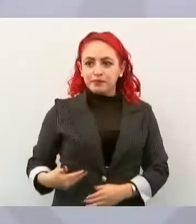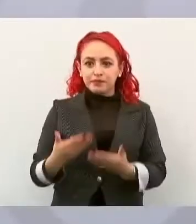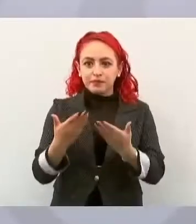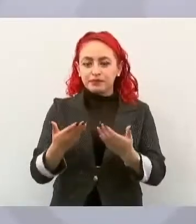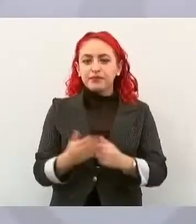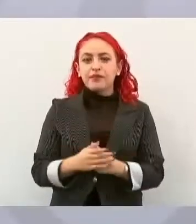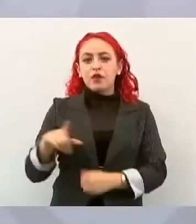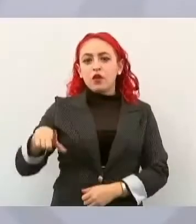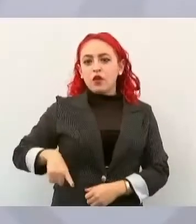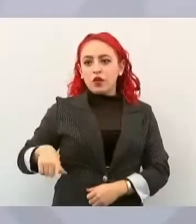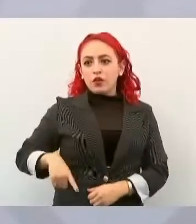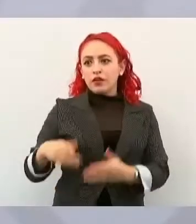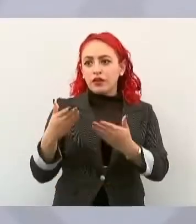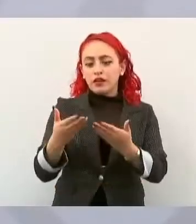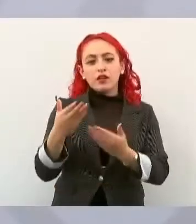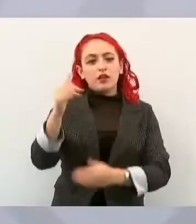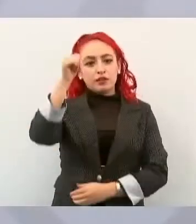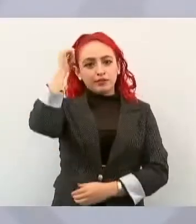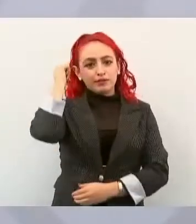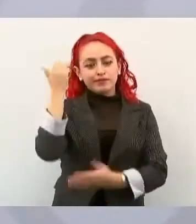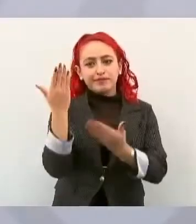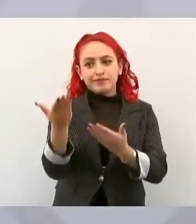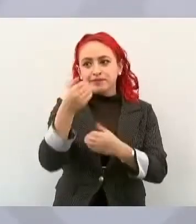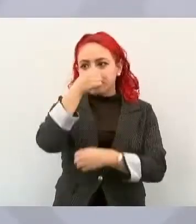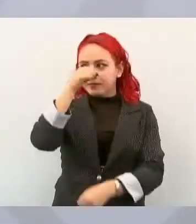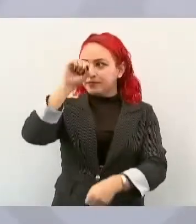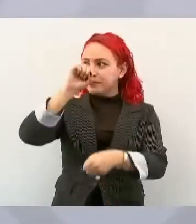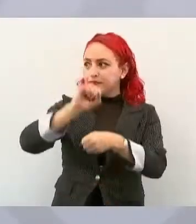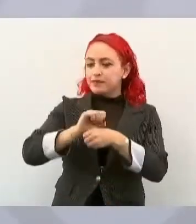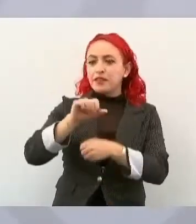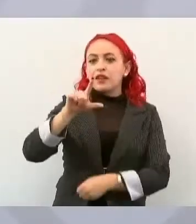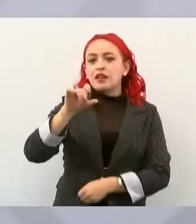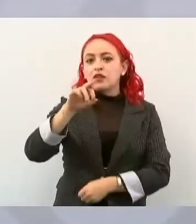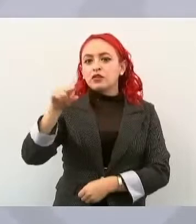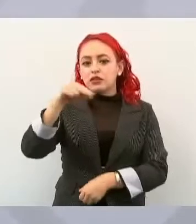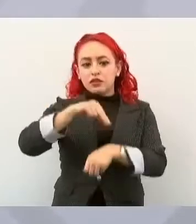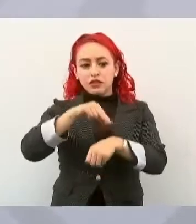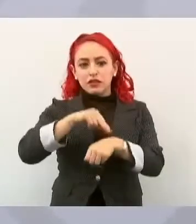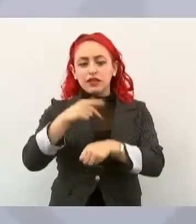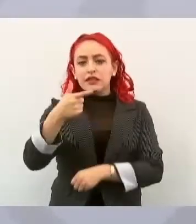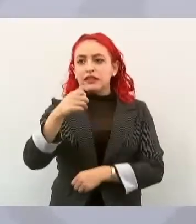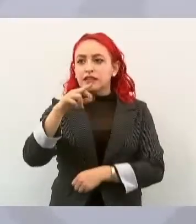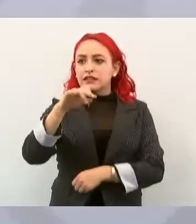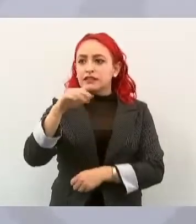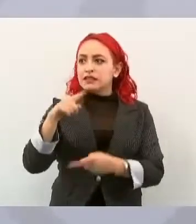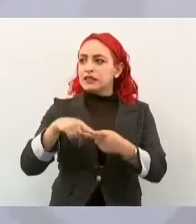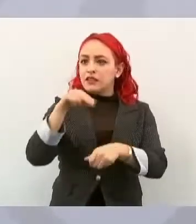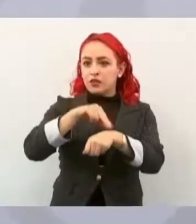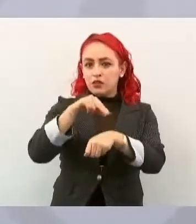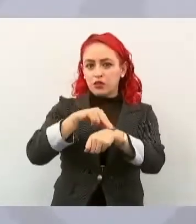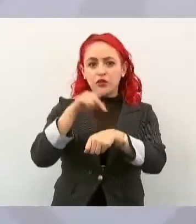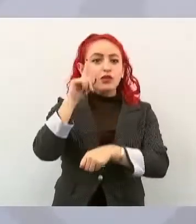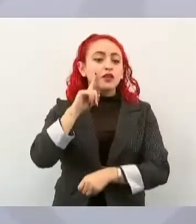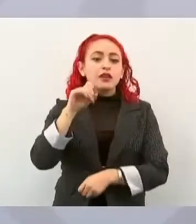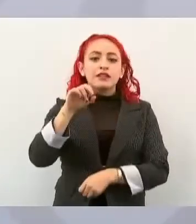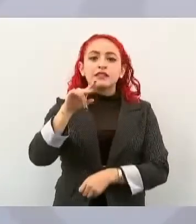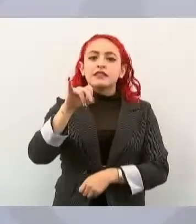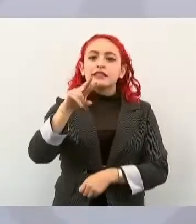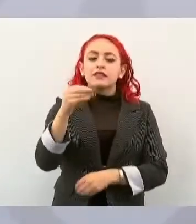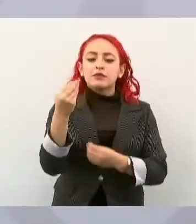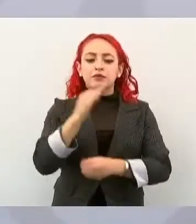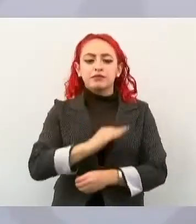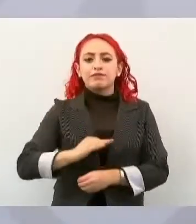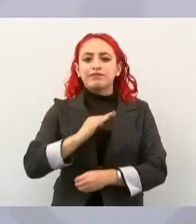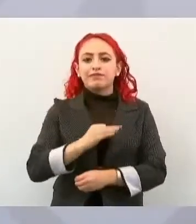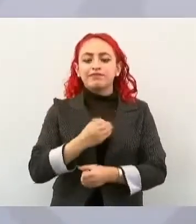presidente, gobernador Ramírez Bedoya, secretario Alcocer, doctora Gisela, doctora Silvia, muchas felicidades